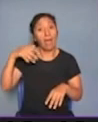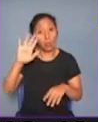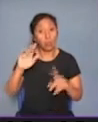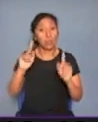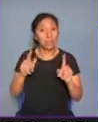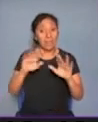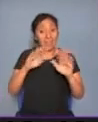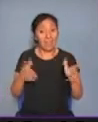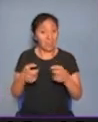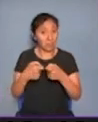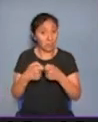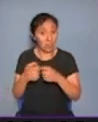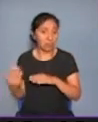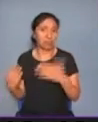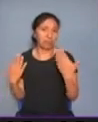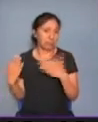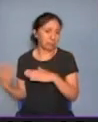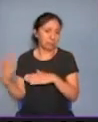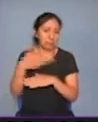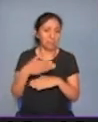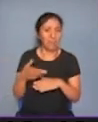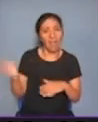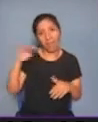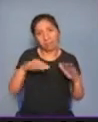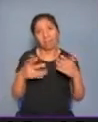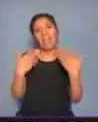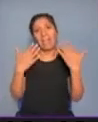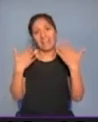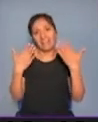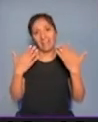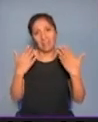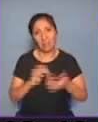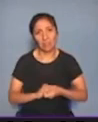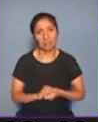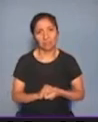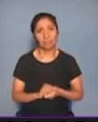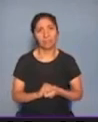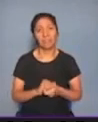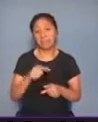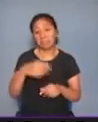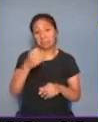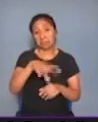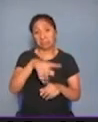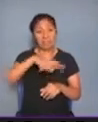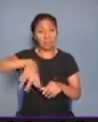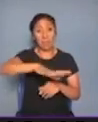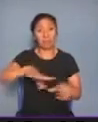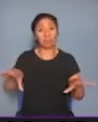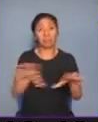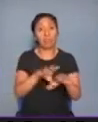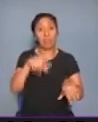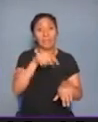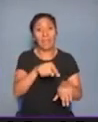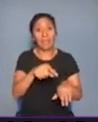institución puedan este ir en el en el verano este así que estamos ahí y es justamente ahí donde tenemos todas